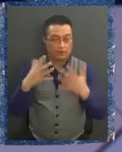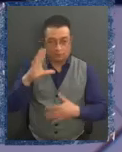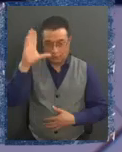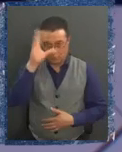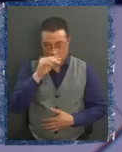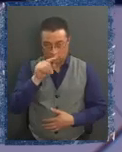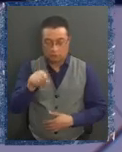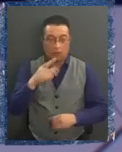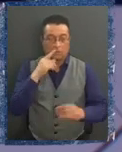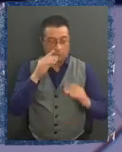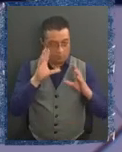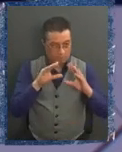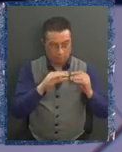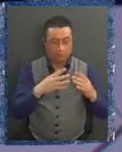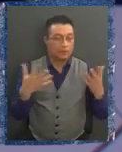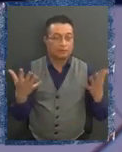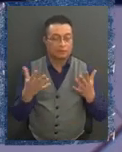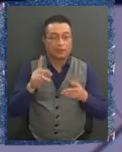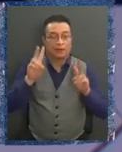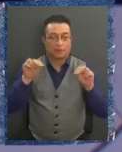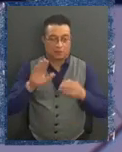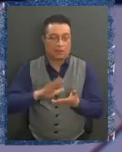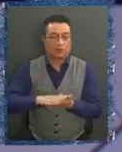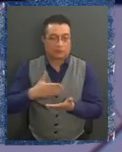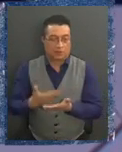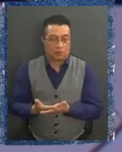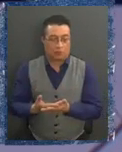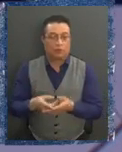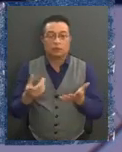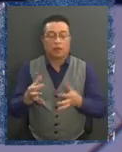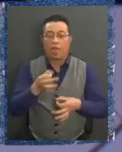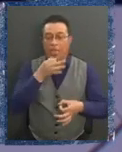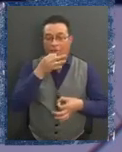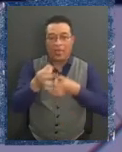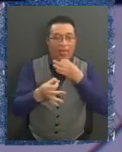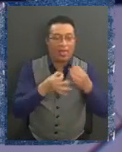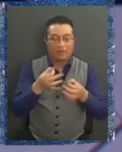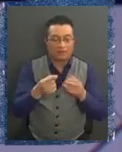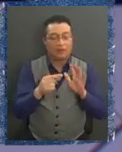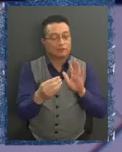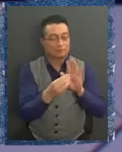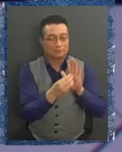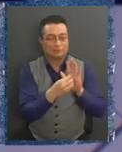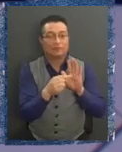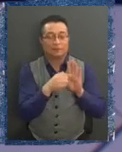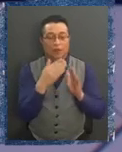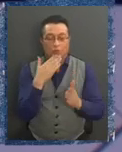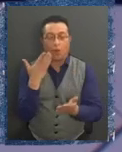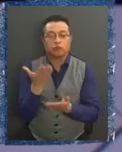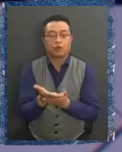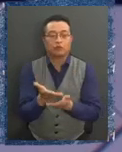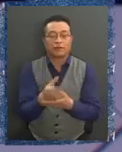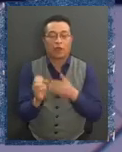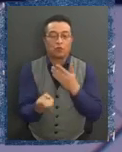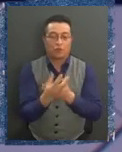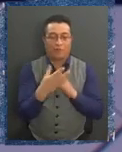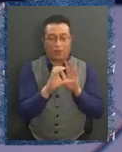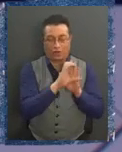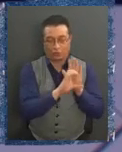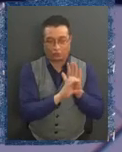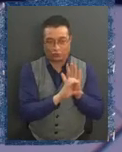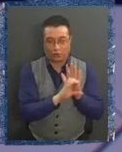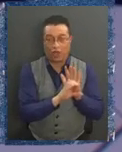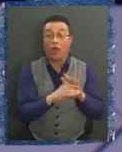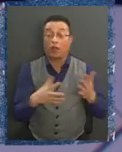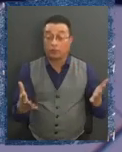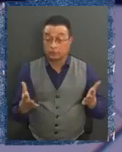a hablar de salud, de acuerdo a lo que aparece en el borrador de la propuesta de la nueva Constitución. Así que